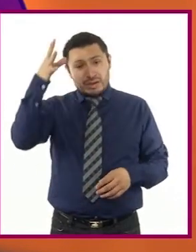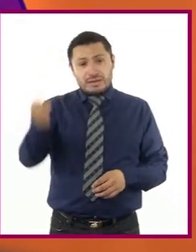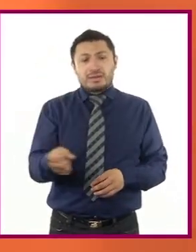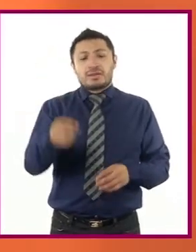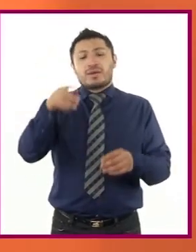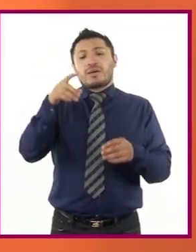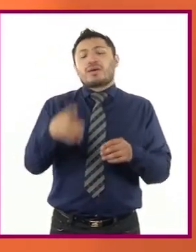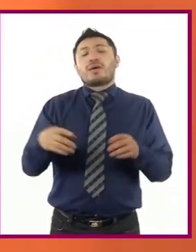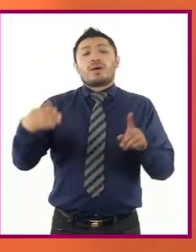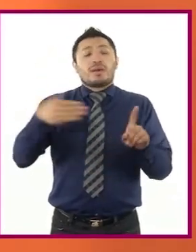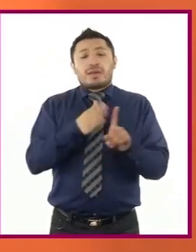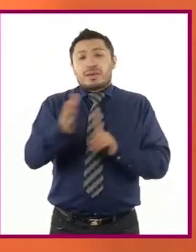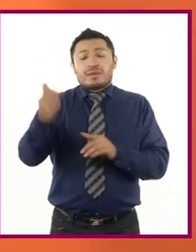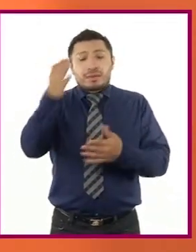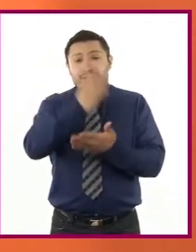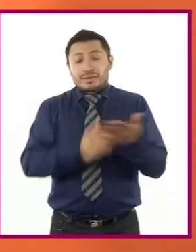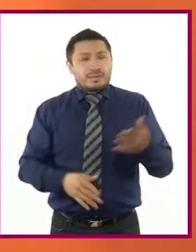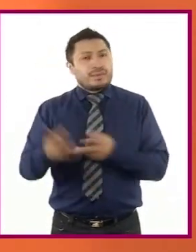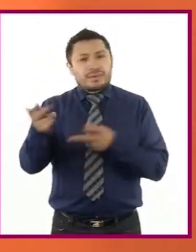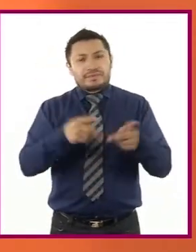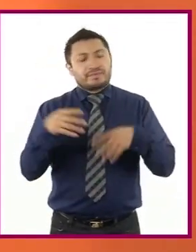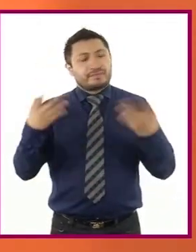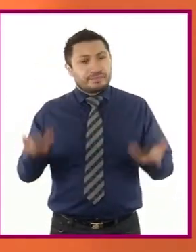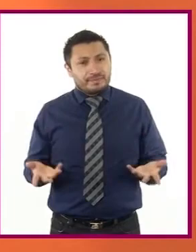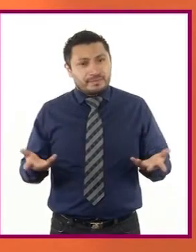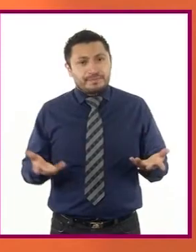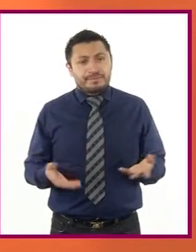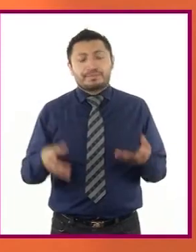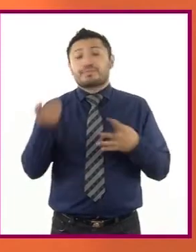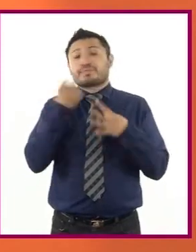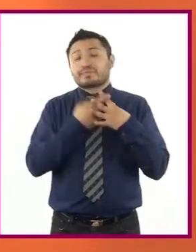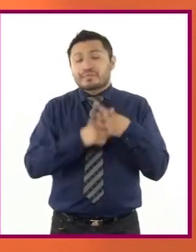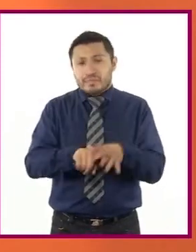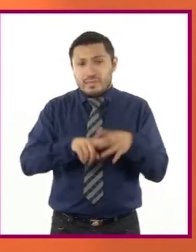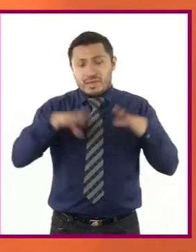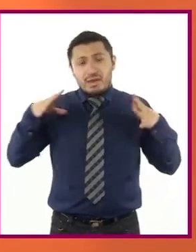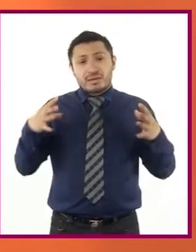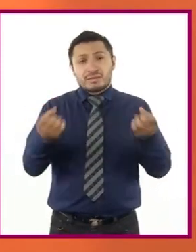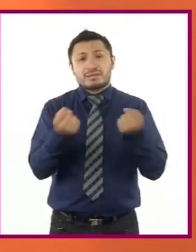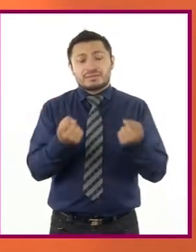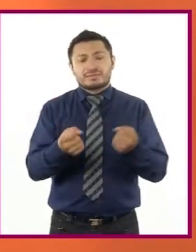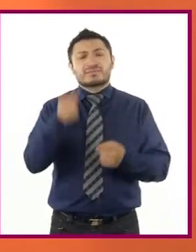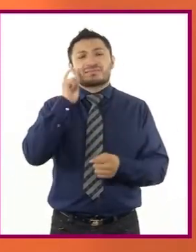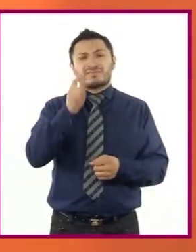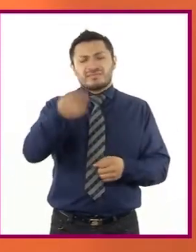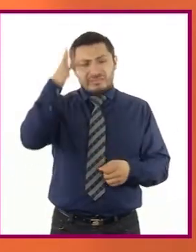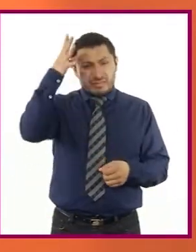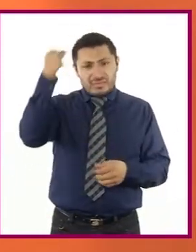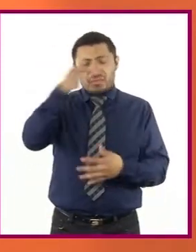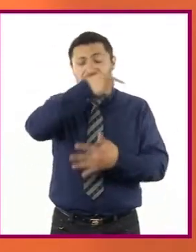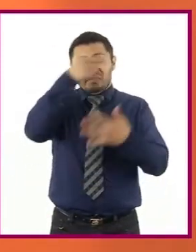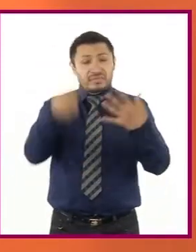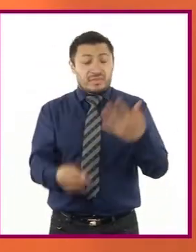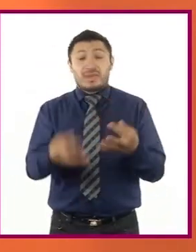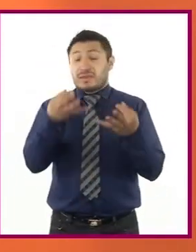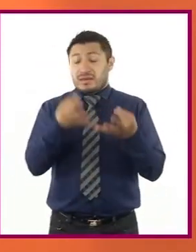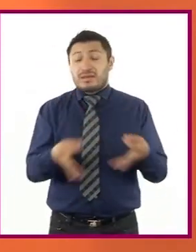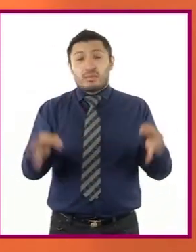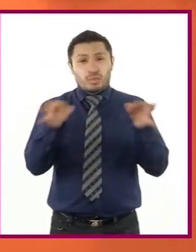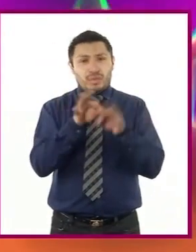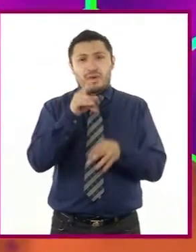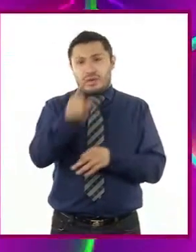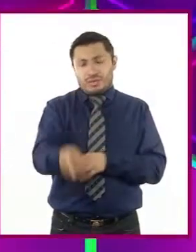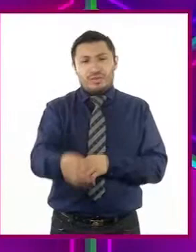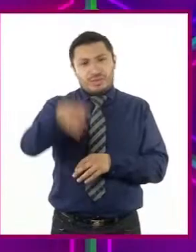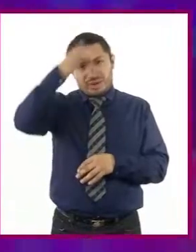media. Preparadas y preparados, comencemos recuperando la definición de algunos conceptos útiles para el desarrollo